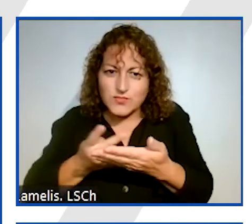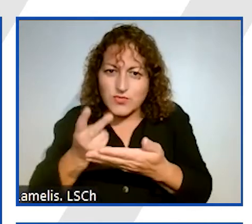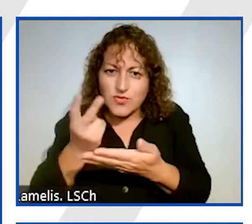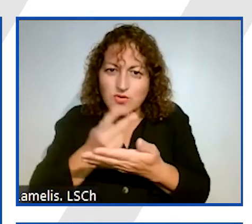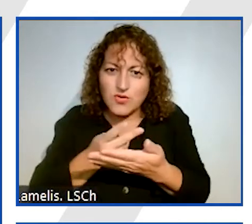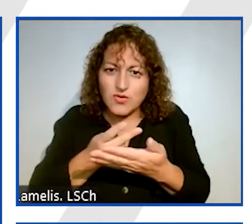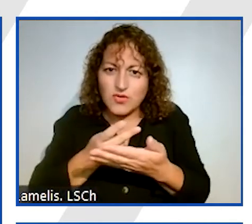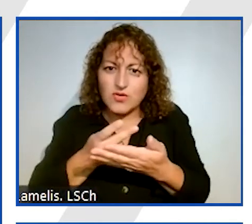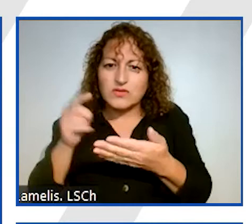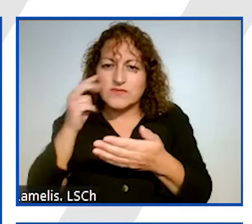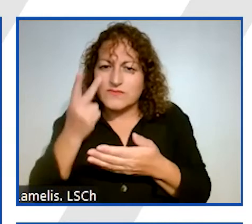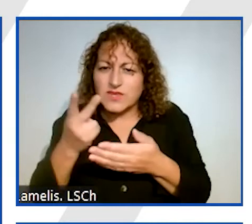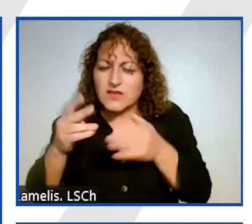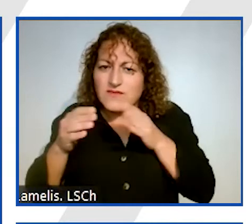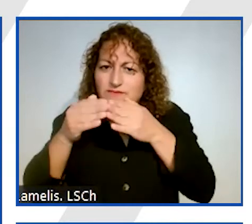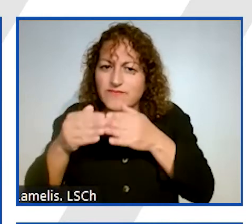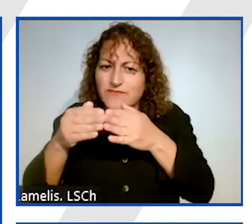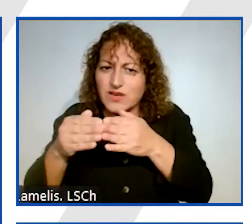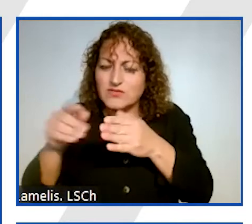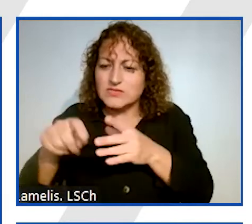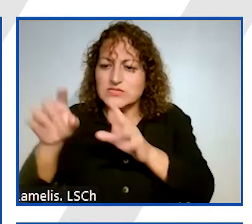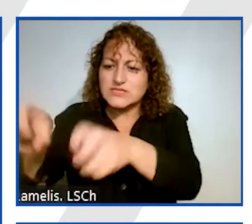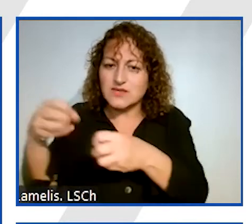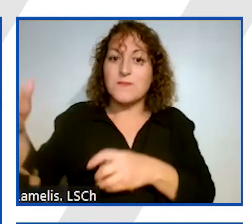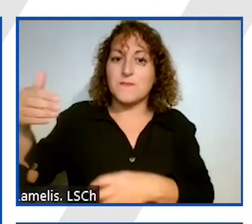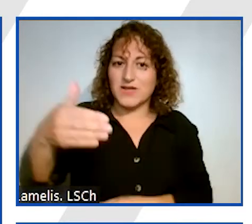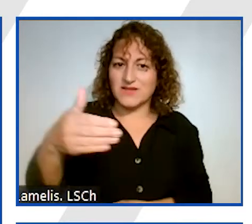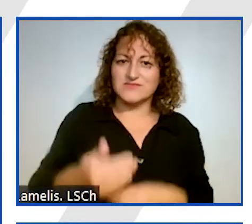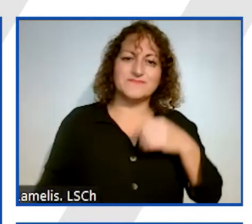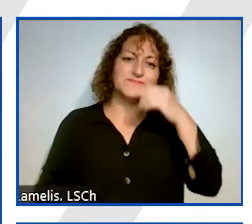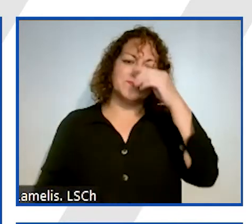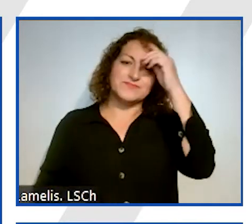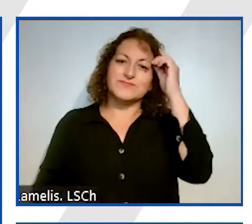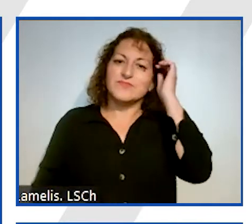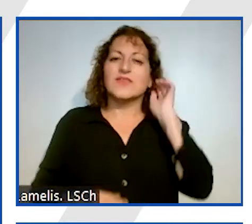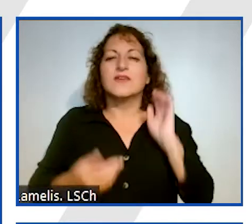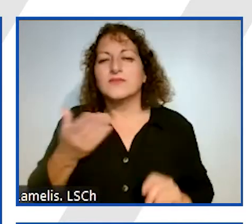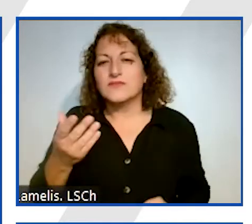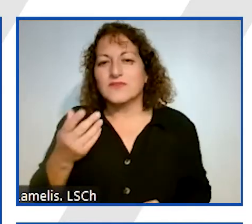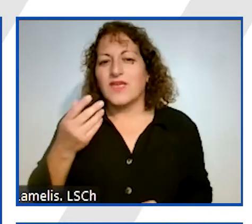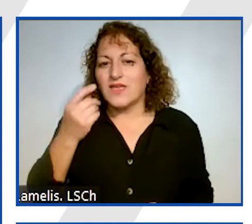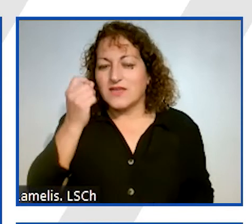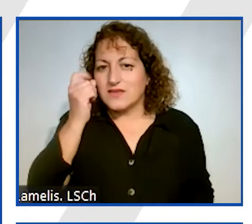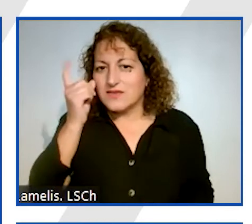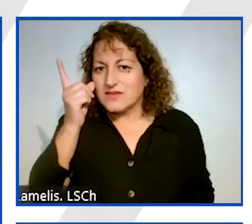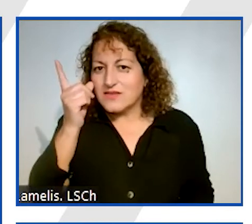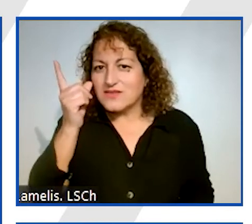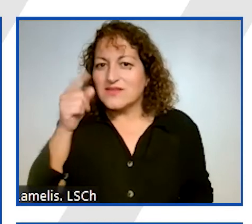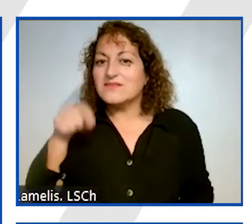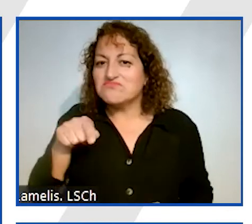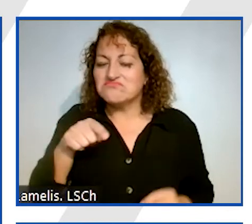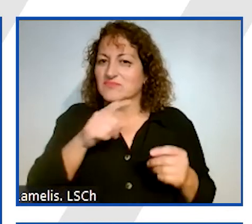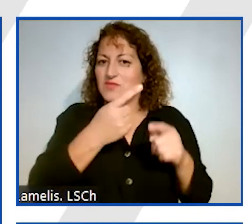se ve una embarcación, y la embarcación está capturando un pez. Y si se dan cuenta, no todos son los mismos. Pues podemos decir que hay una